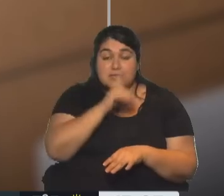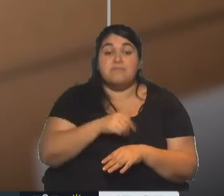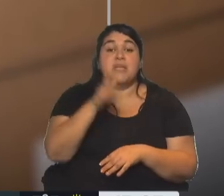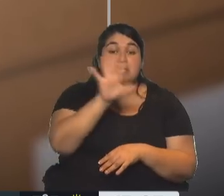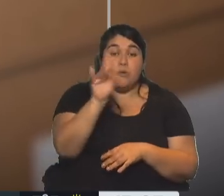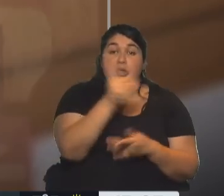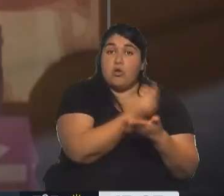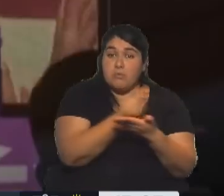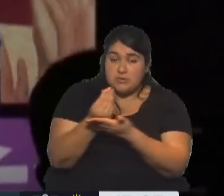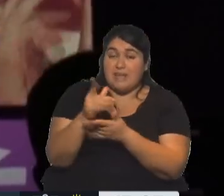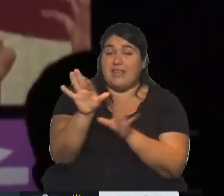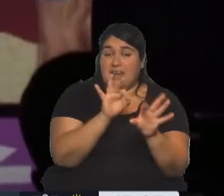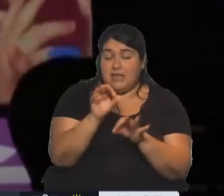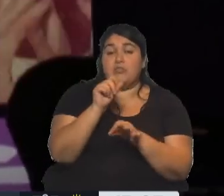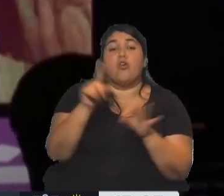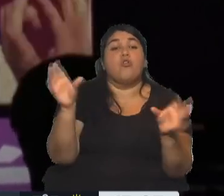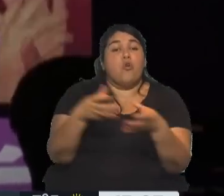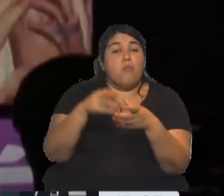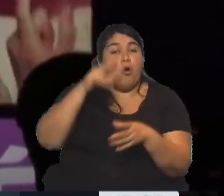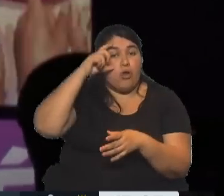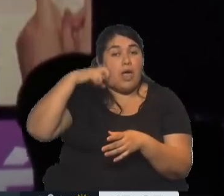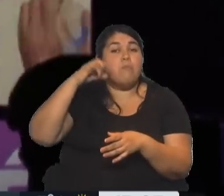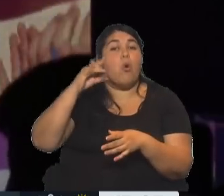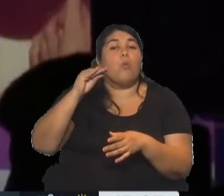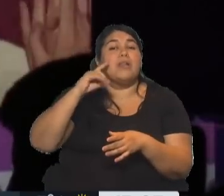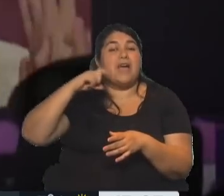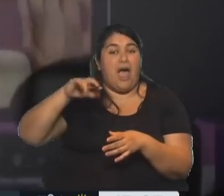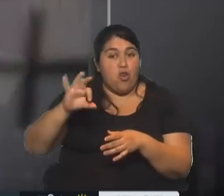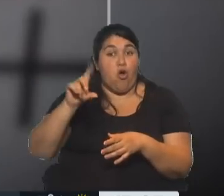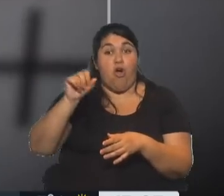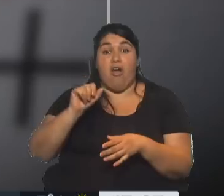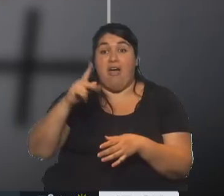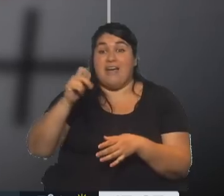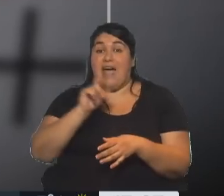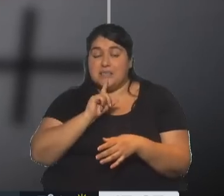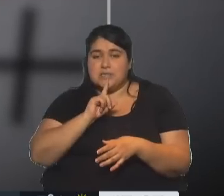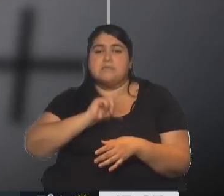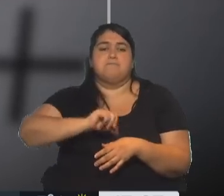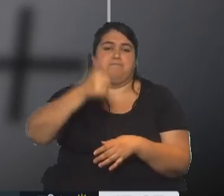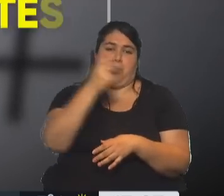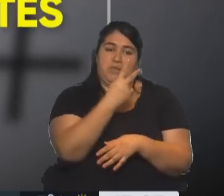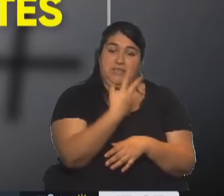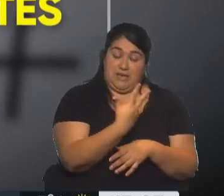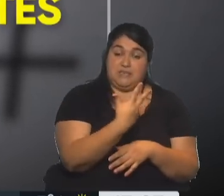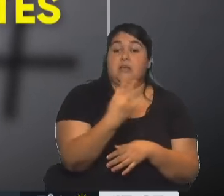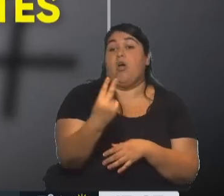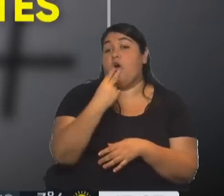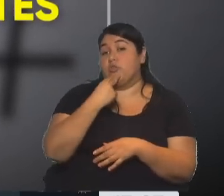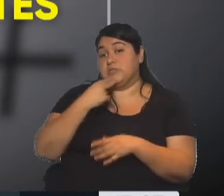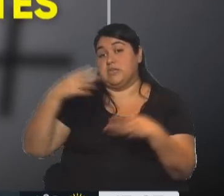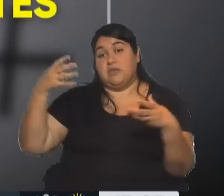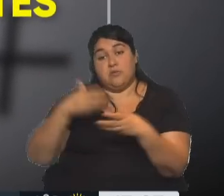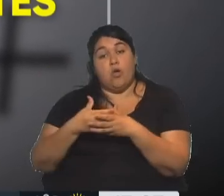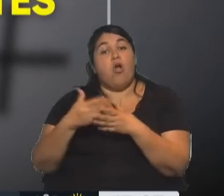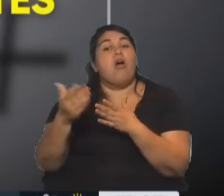representantes electos, el Partido Republicano de Ultraderecha de José Antonio Kast obtuvo 23, que sumado a los 11 de la derecha tradicional